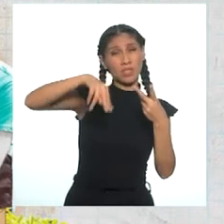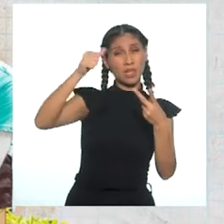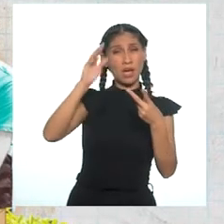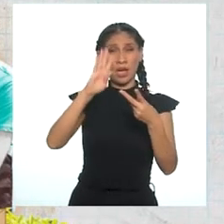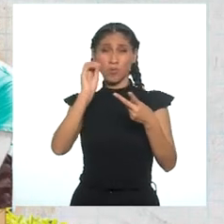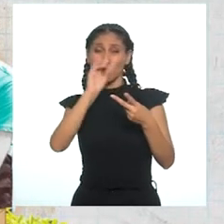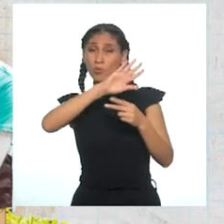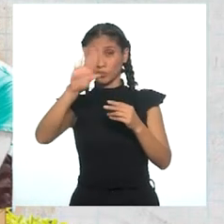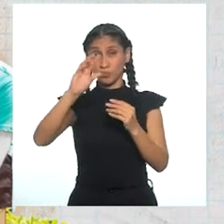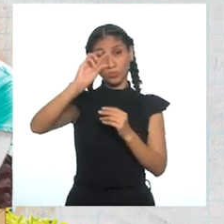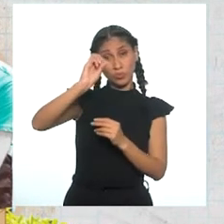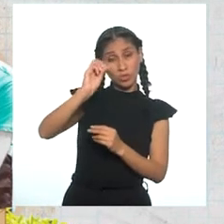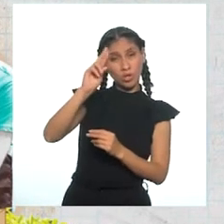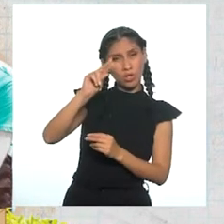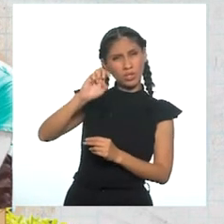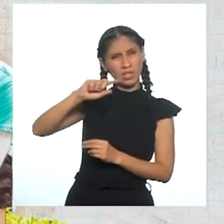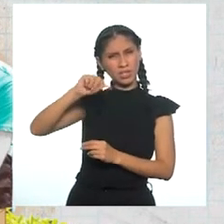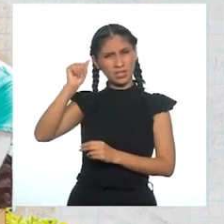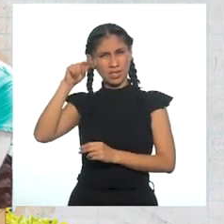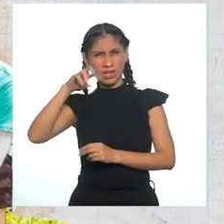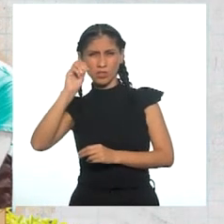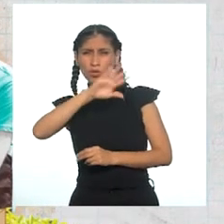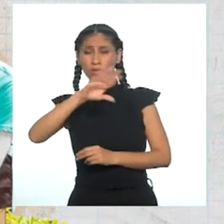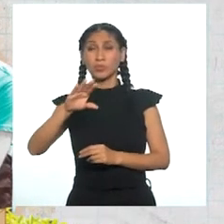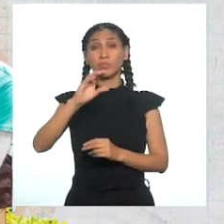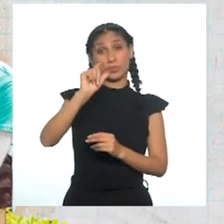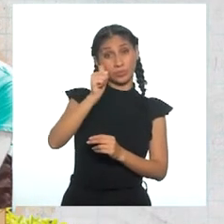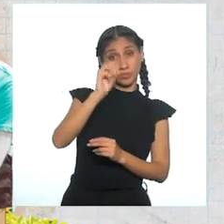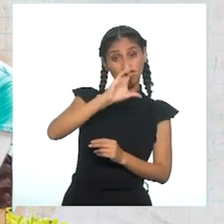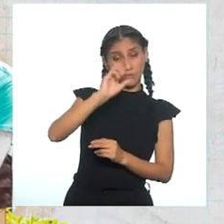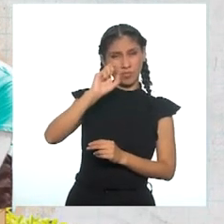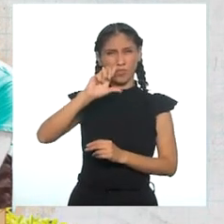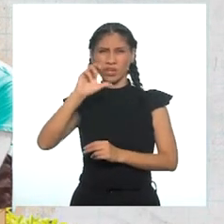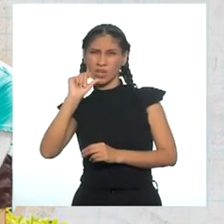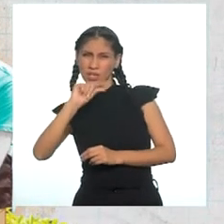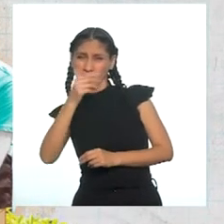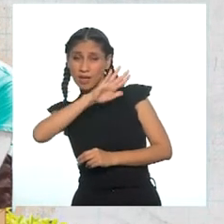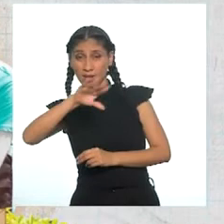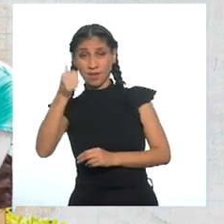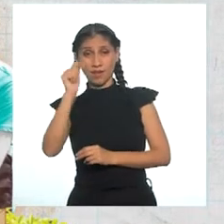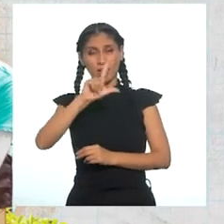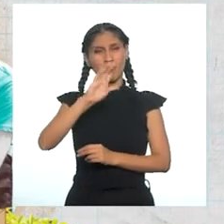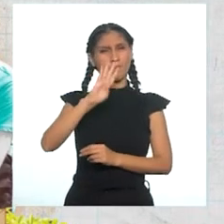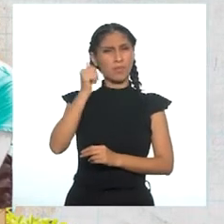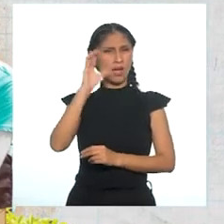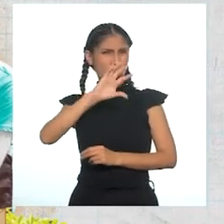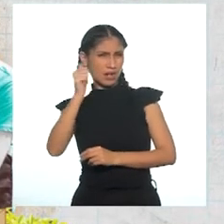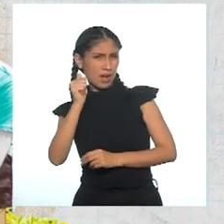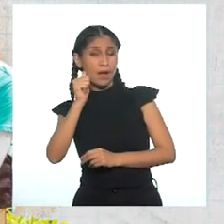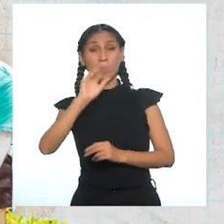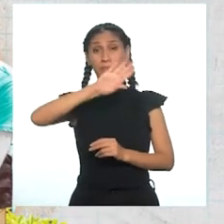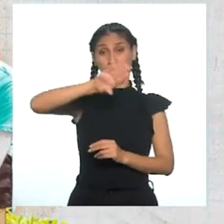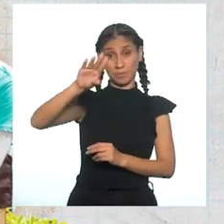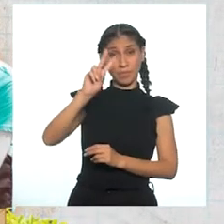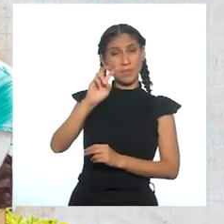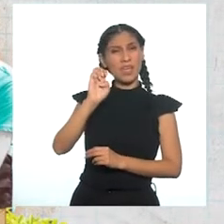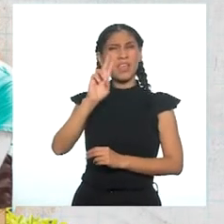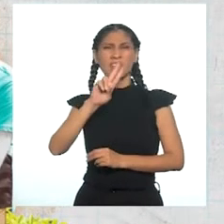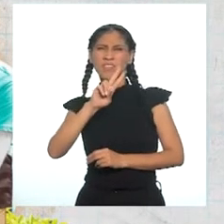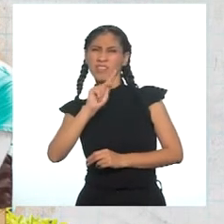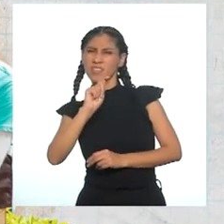orégano, tomillo, acelga, albahaca, beterraga,